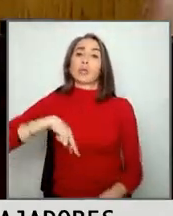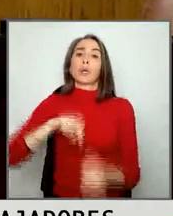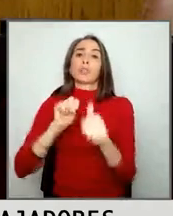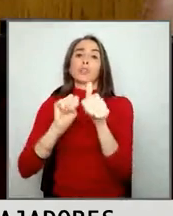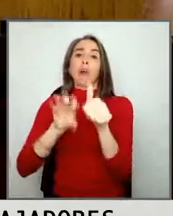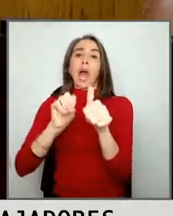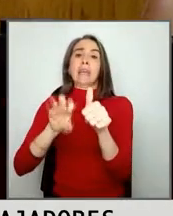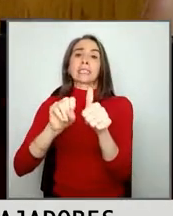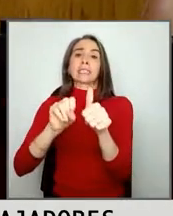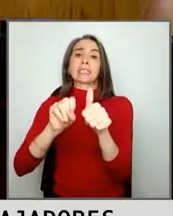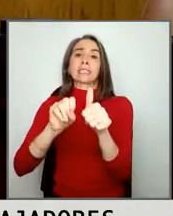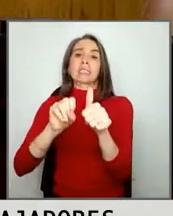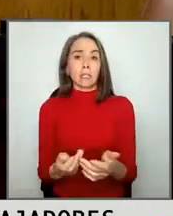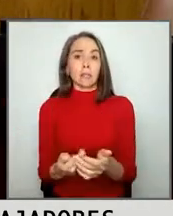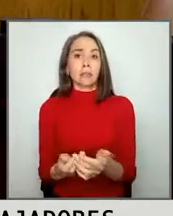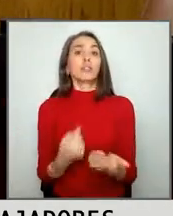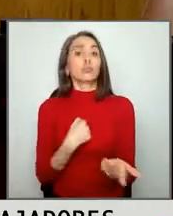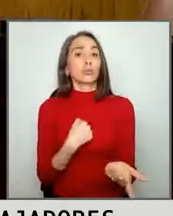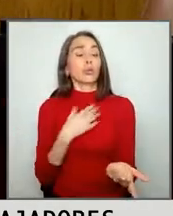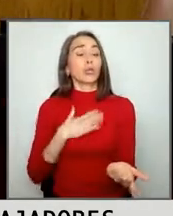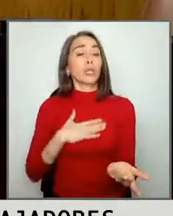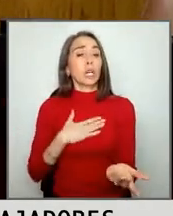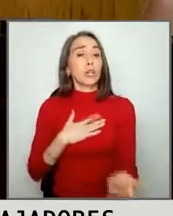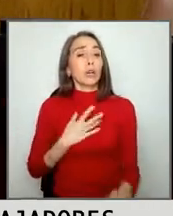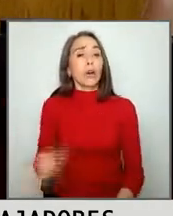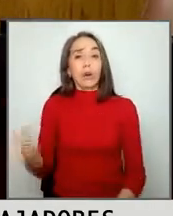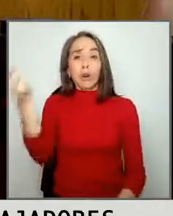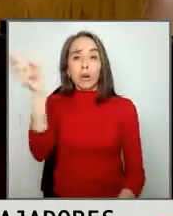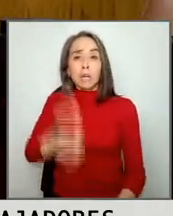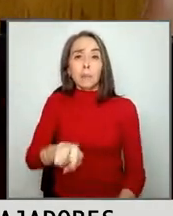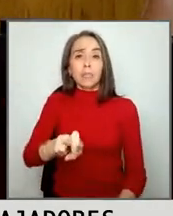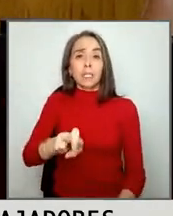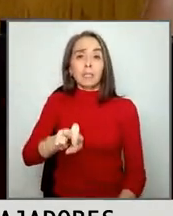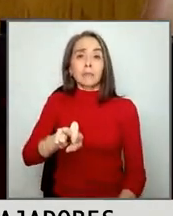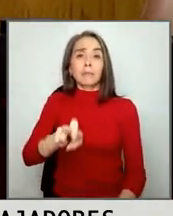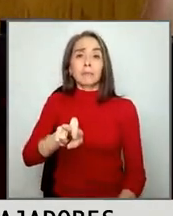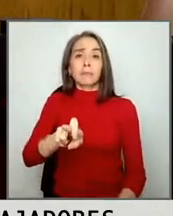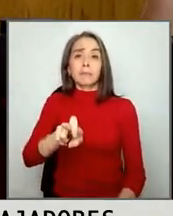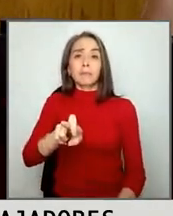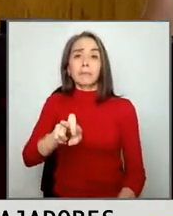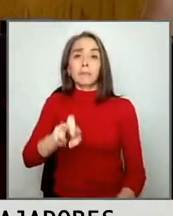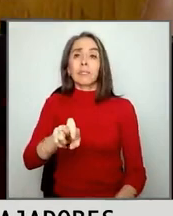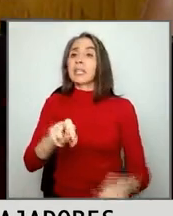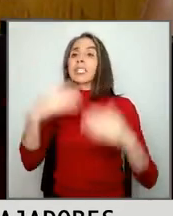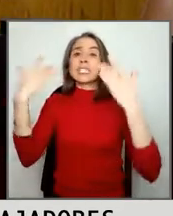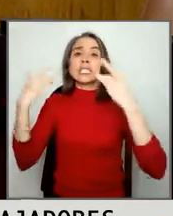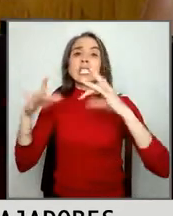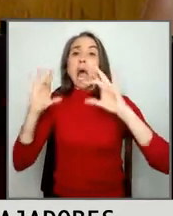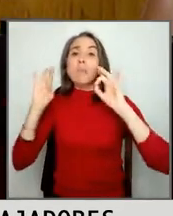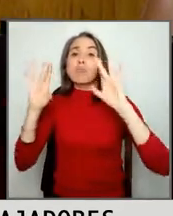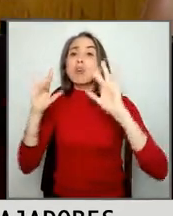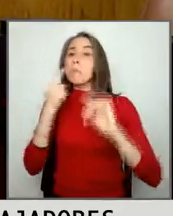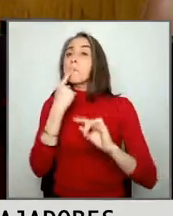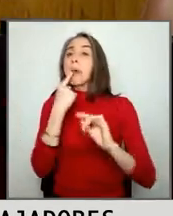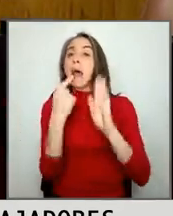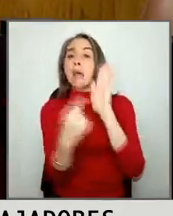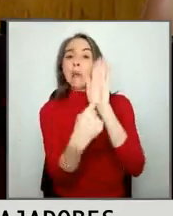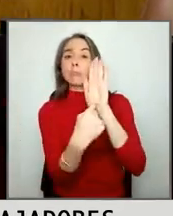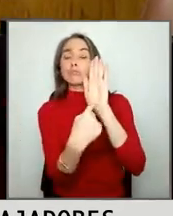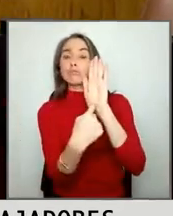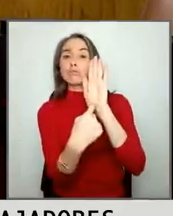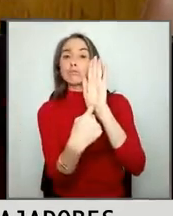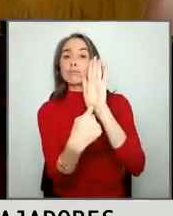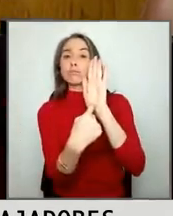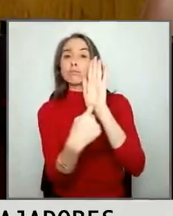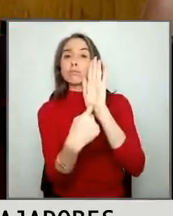Yo quiero volver a reiterar presidenta que esto ya está efectivamente en la